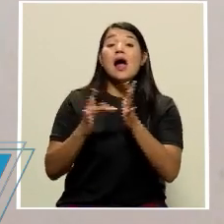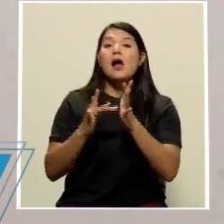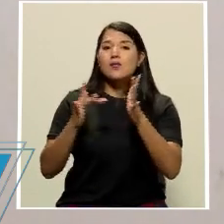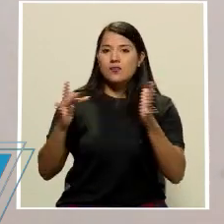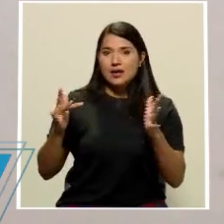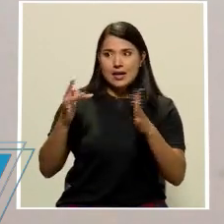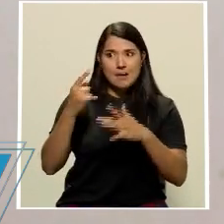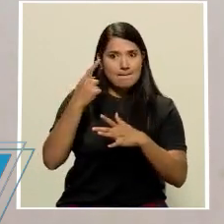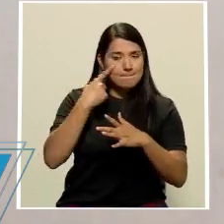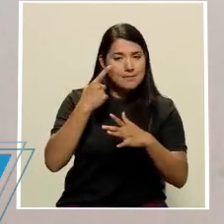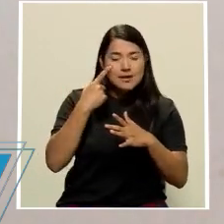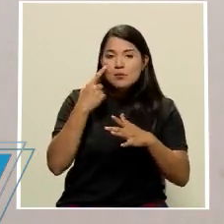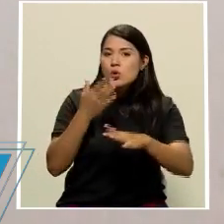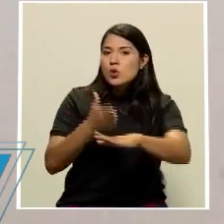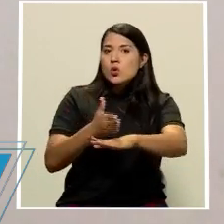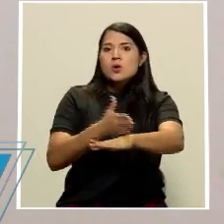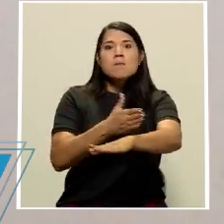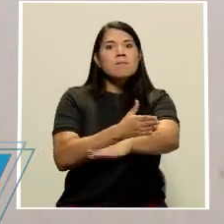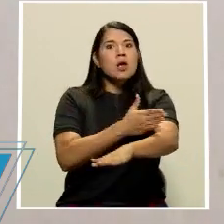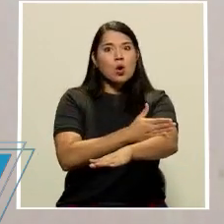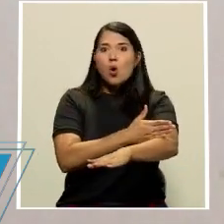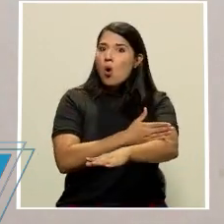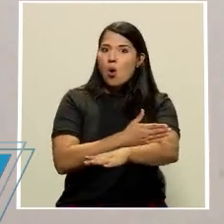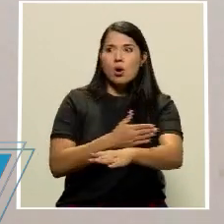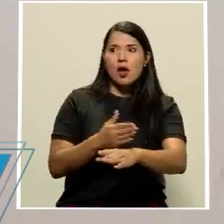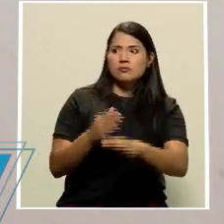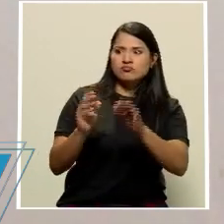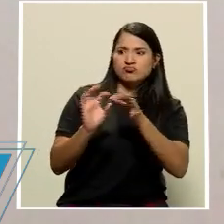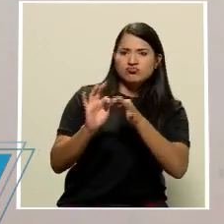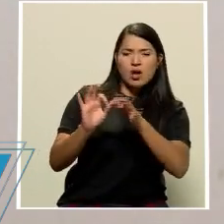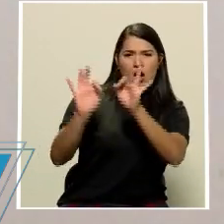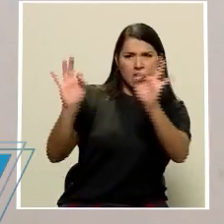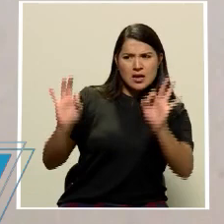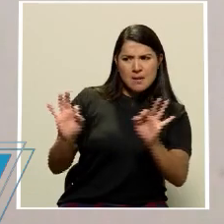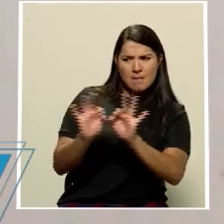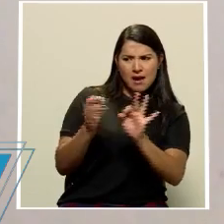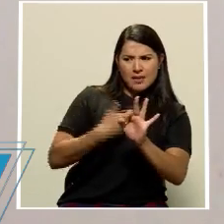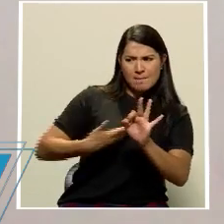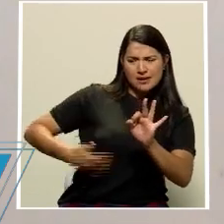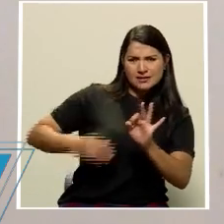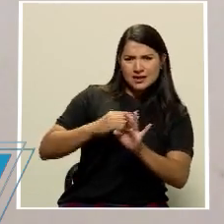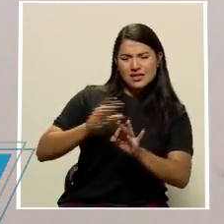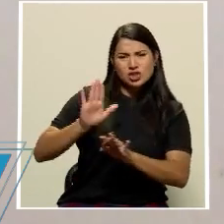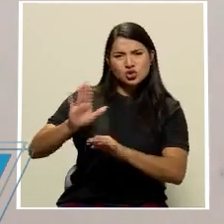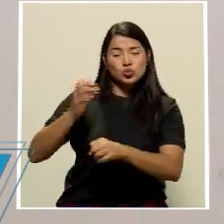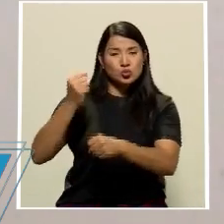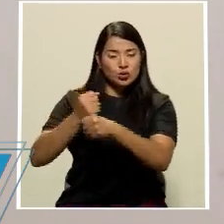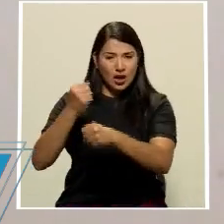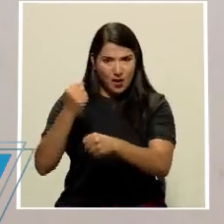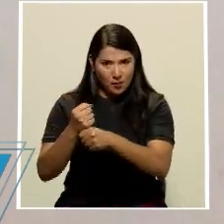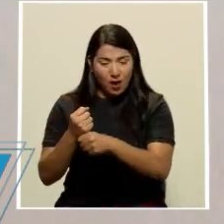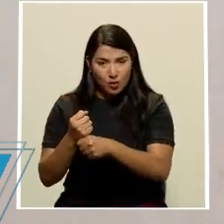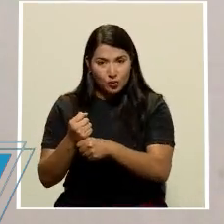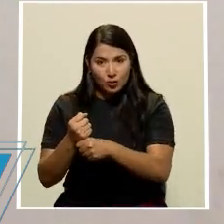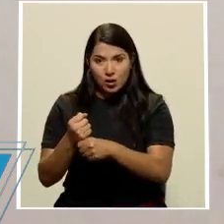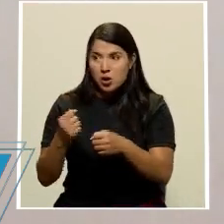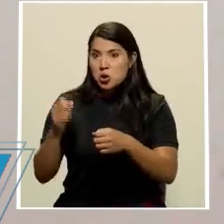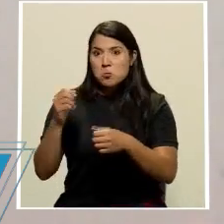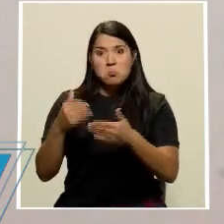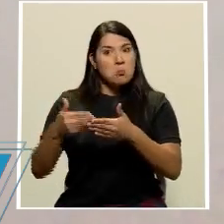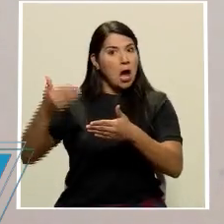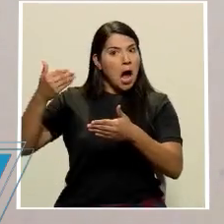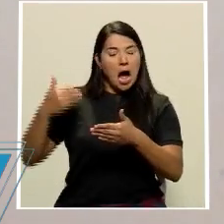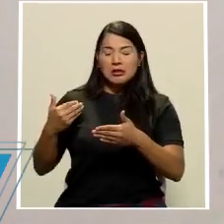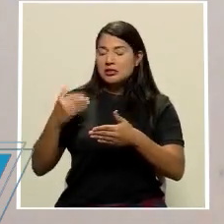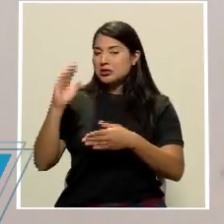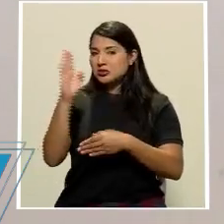crecimiento extraordinario de la aprobación presidencial y de la aprobación del gobierno y de las medidas que no habíamos observado